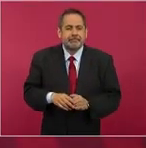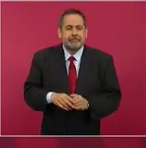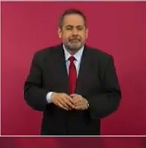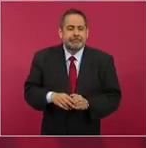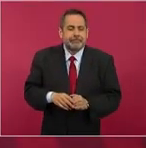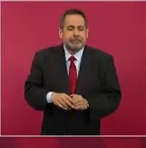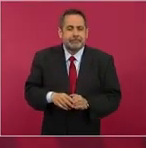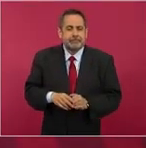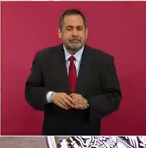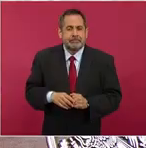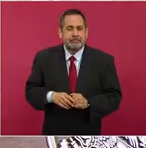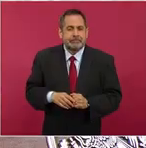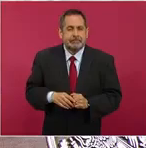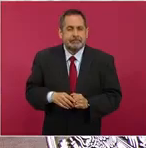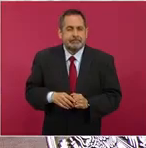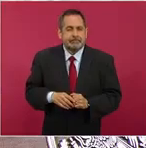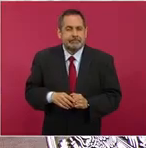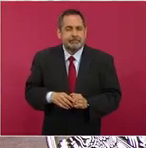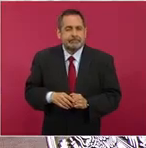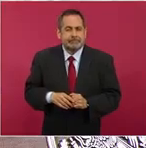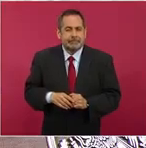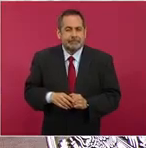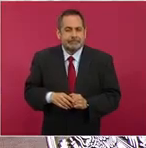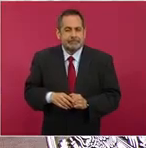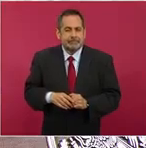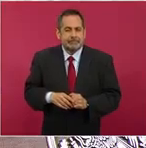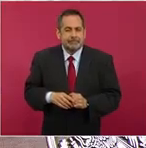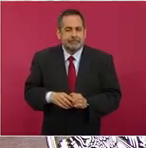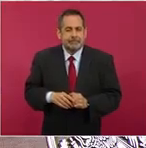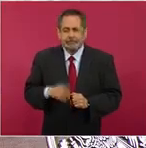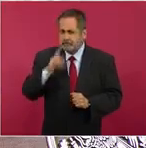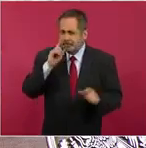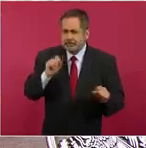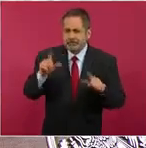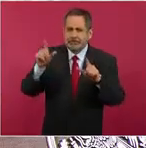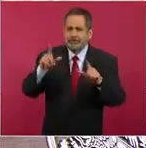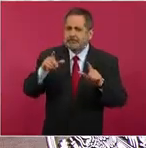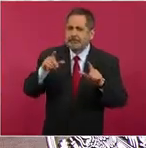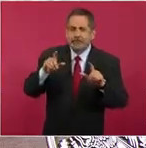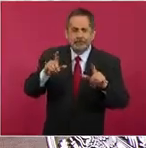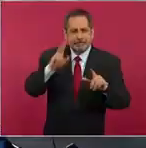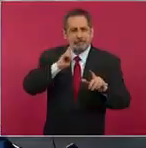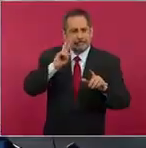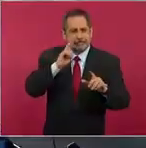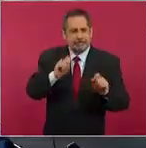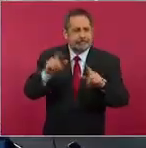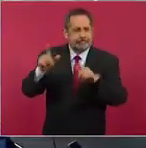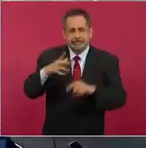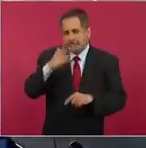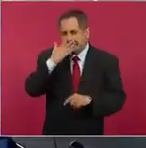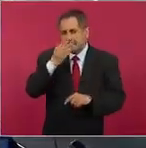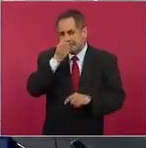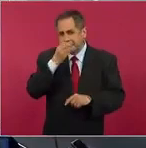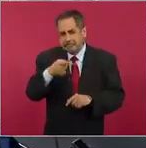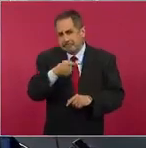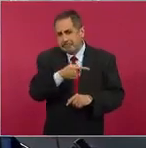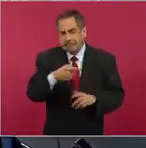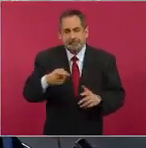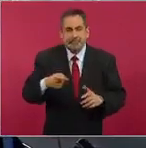A ver si no lo encuentras. que es buenísimo